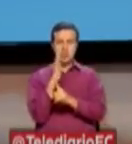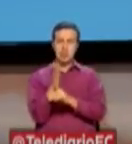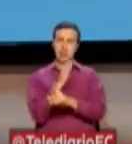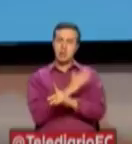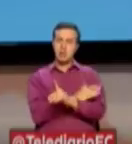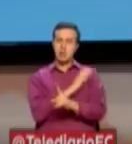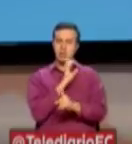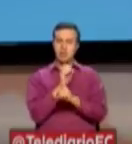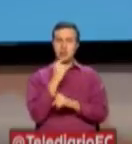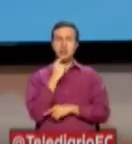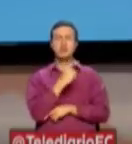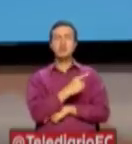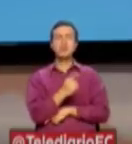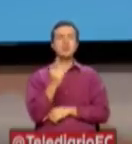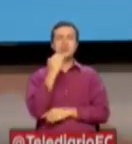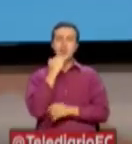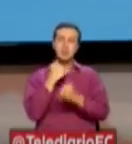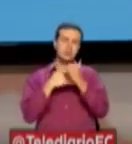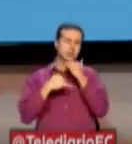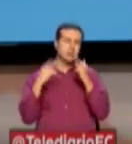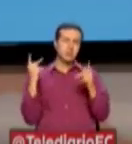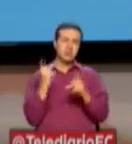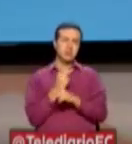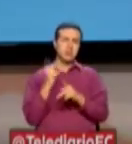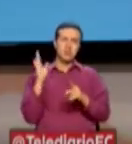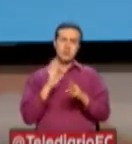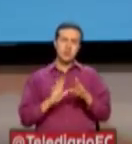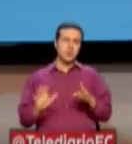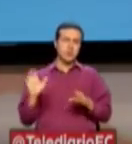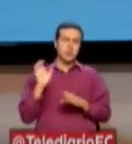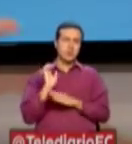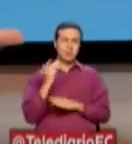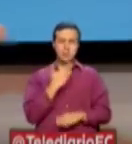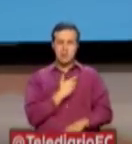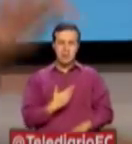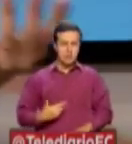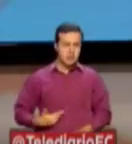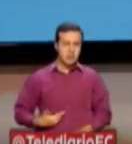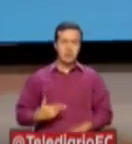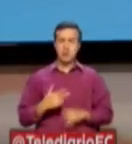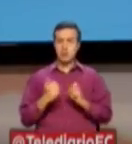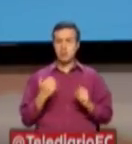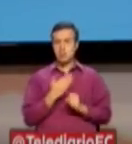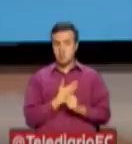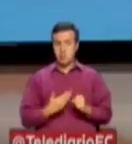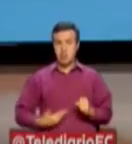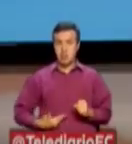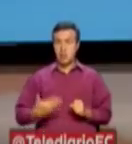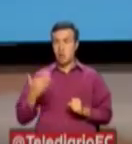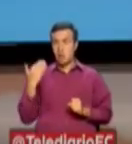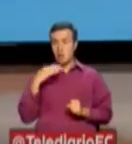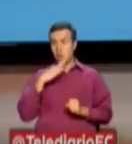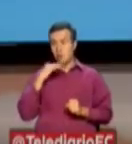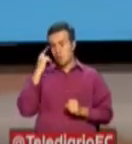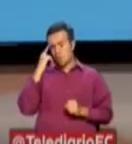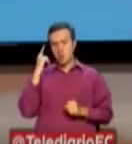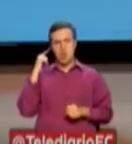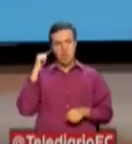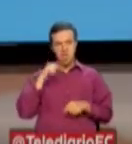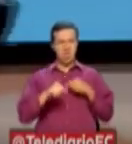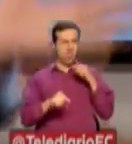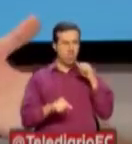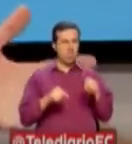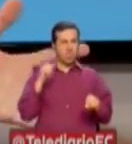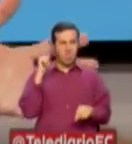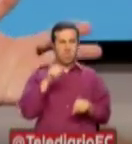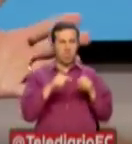justamente de cuán nefasto ha sido para el país el haber tenido un presidente como el ex presidente que simplemente tuvo injerencia en absolutamente